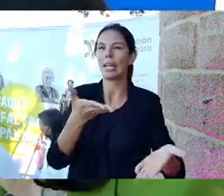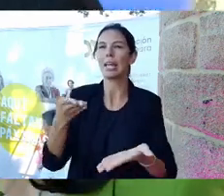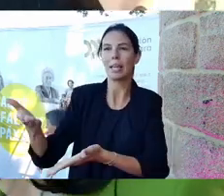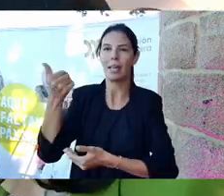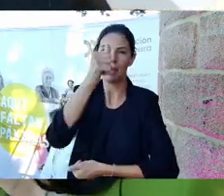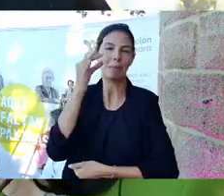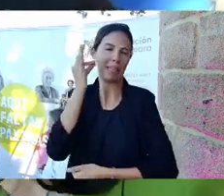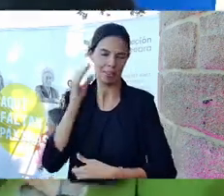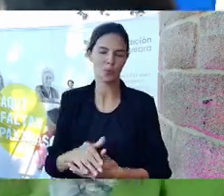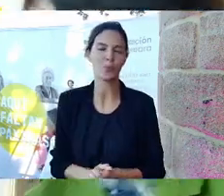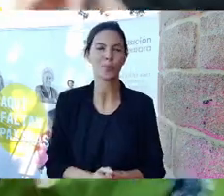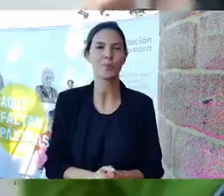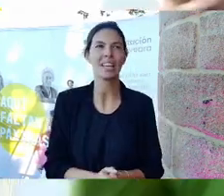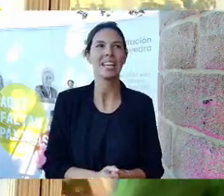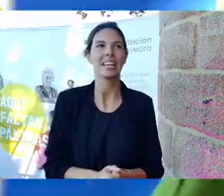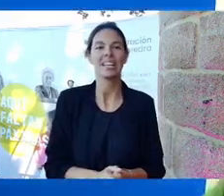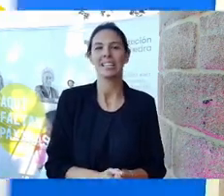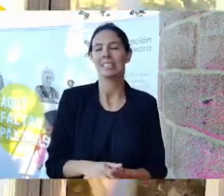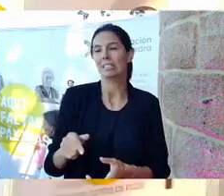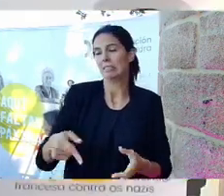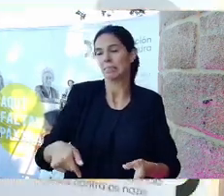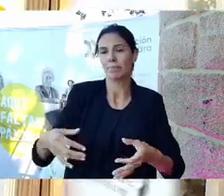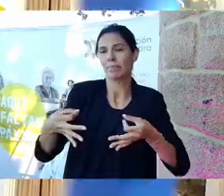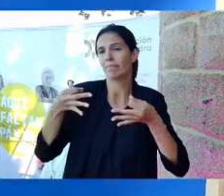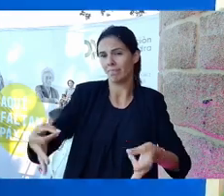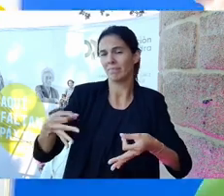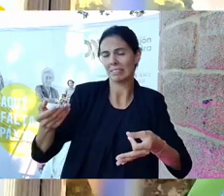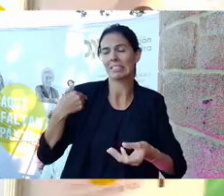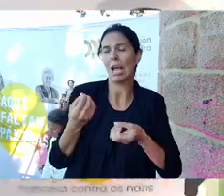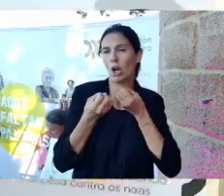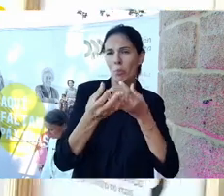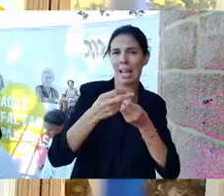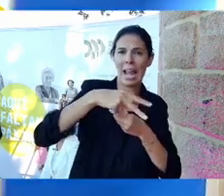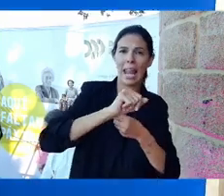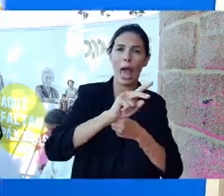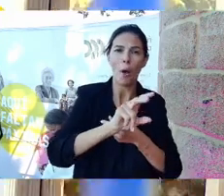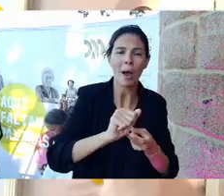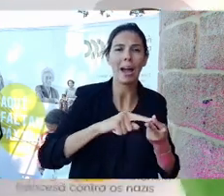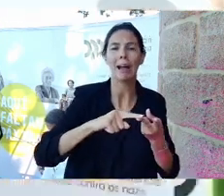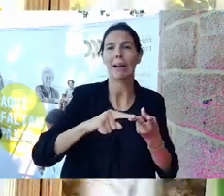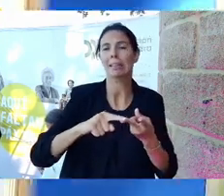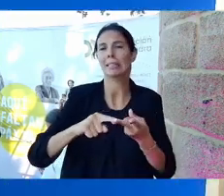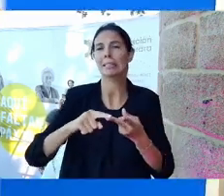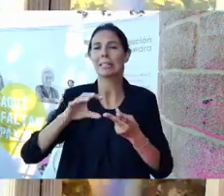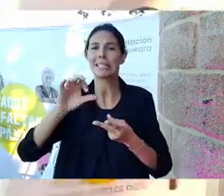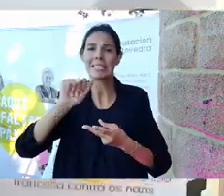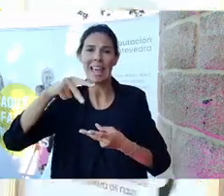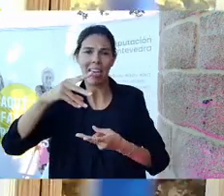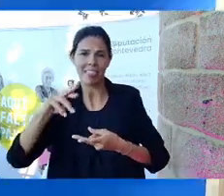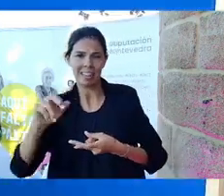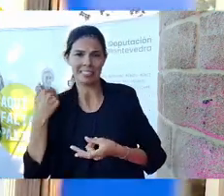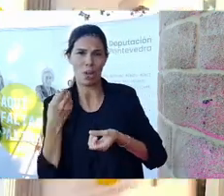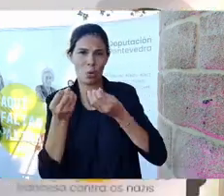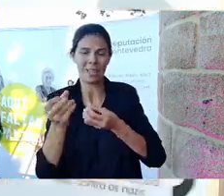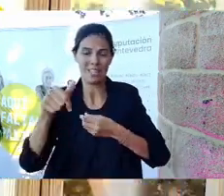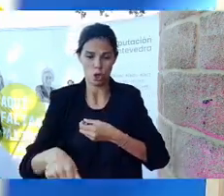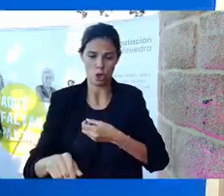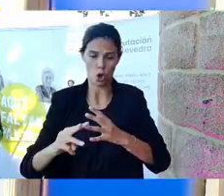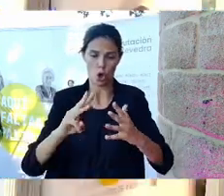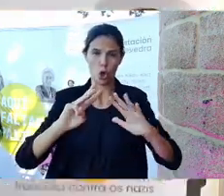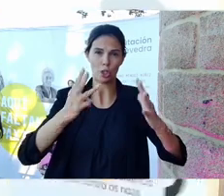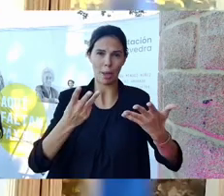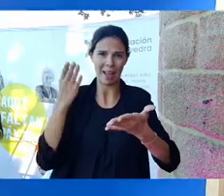ás nosas convidadas de hoxe. Este, como xa comentaron tanto Nava como Sandra,